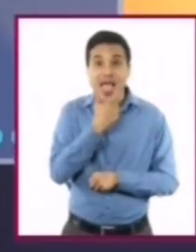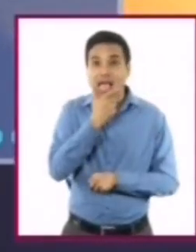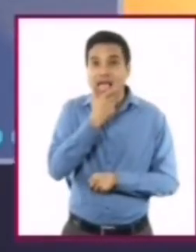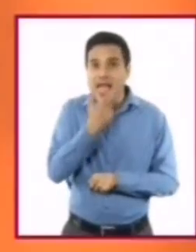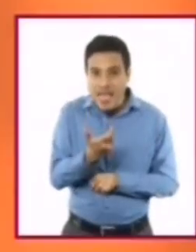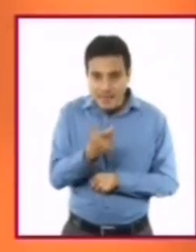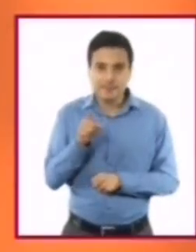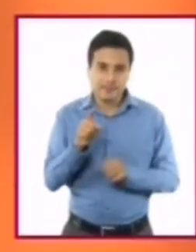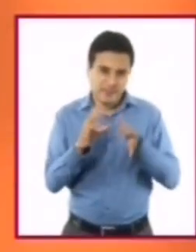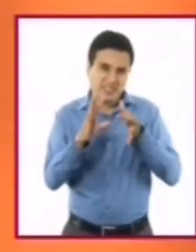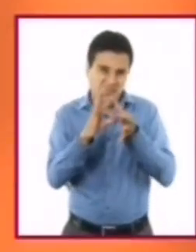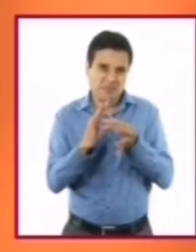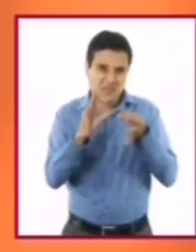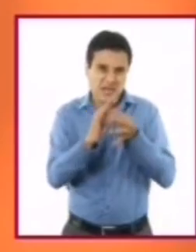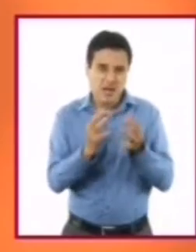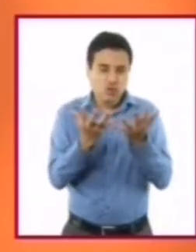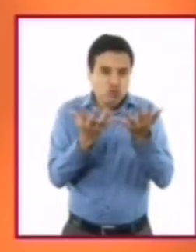gravedad.